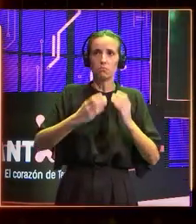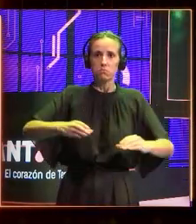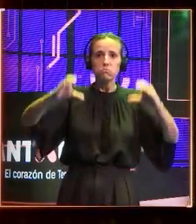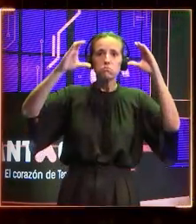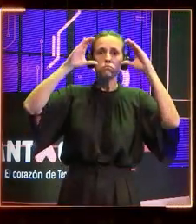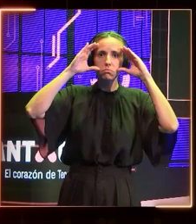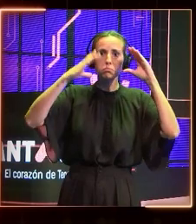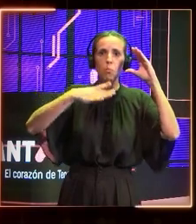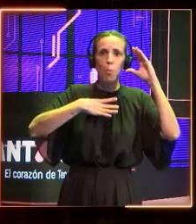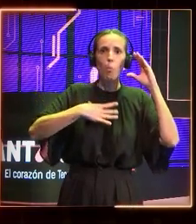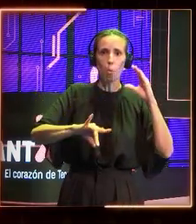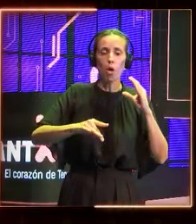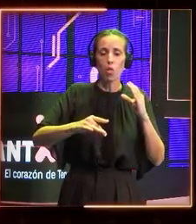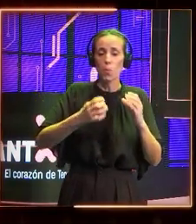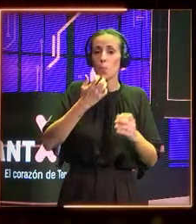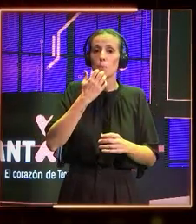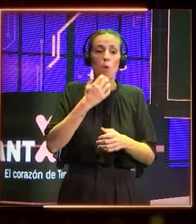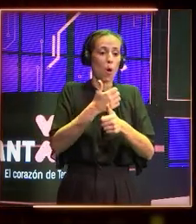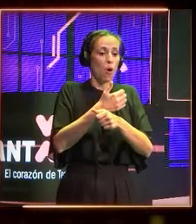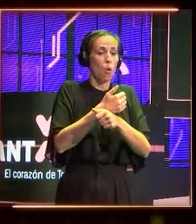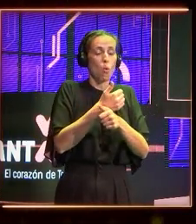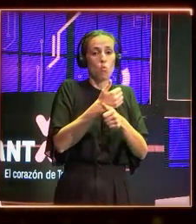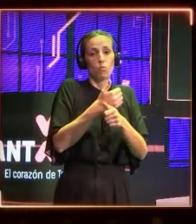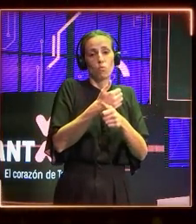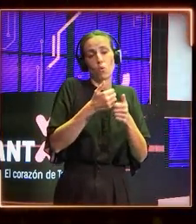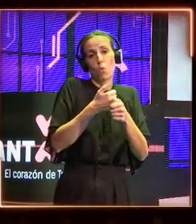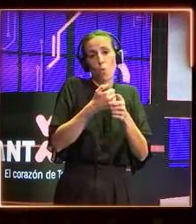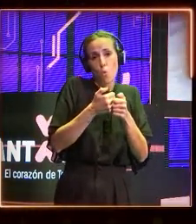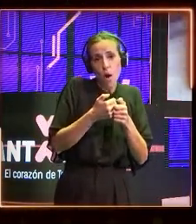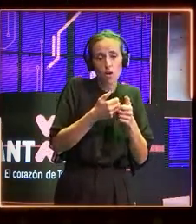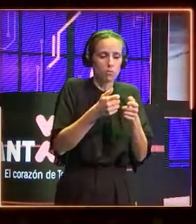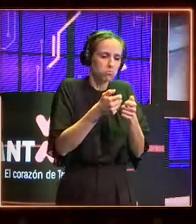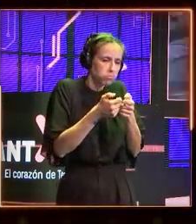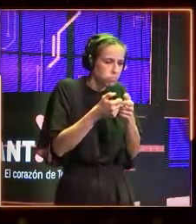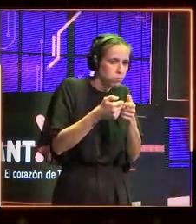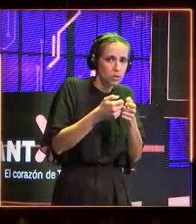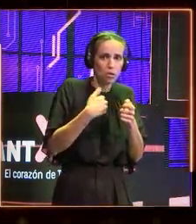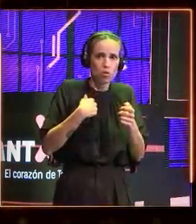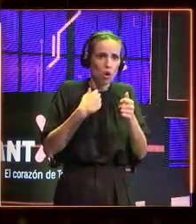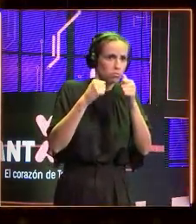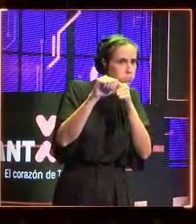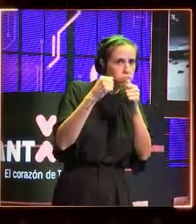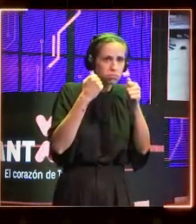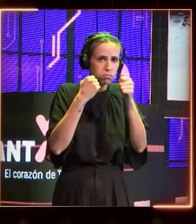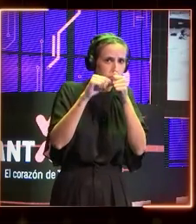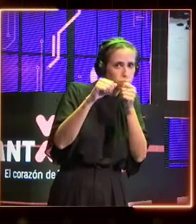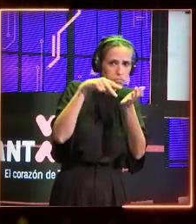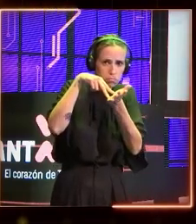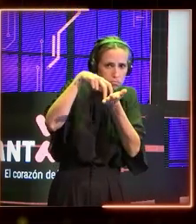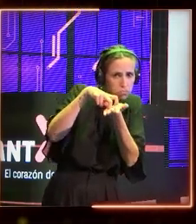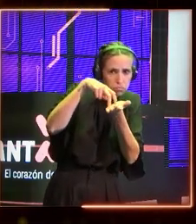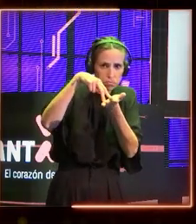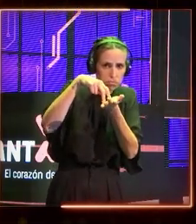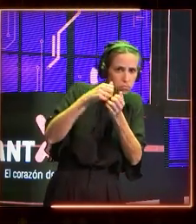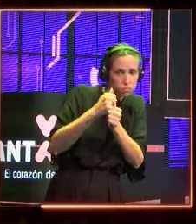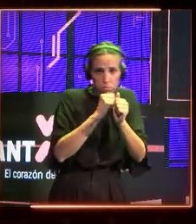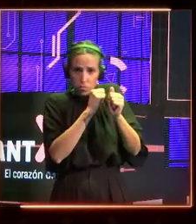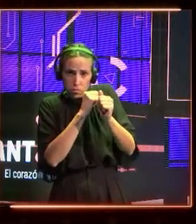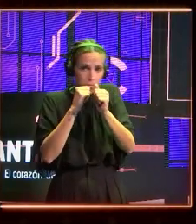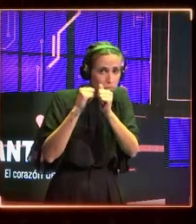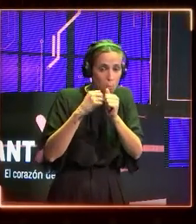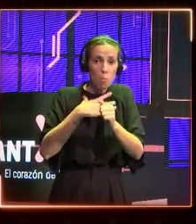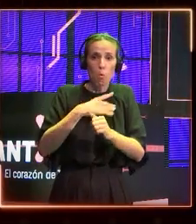de realidad virtual Yo tengo un videojuego en 3D con diferentes combos donde voy pegando puñetazos voy agachándome voy apartándome y voy haciendo